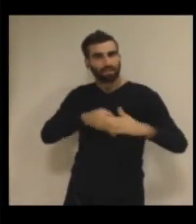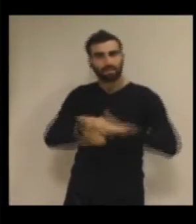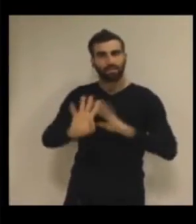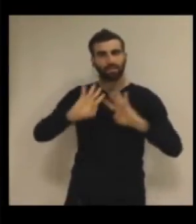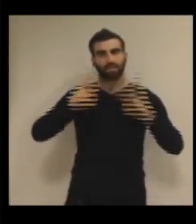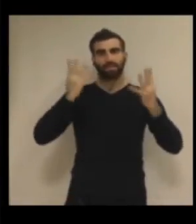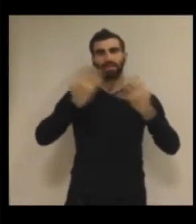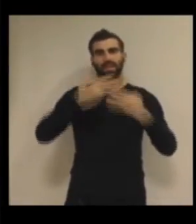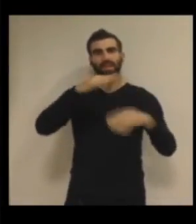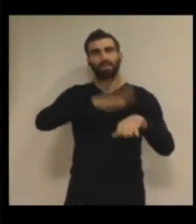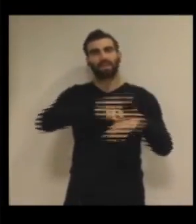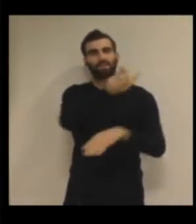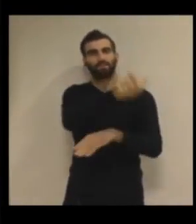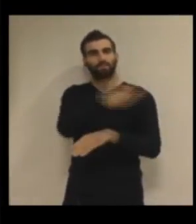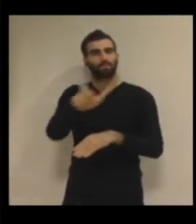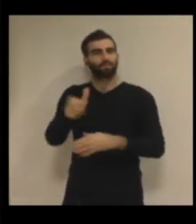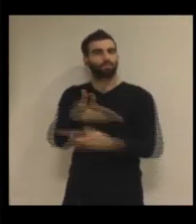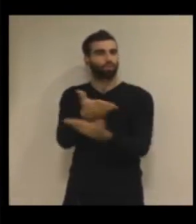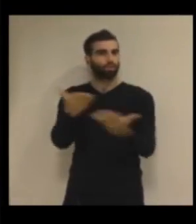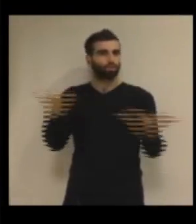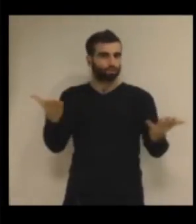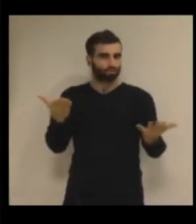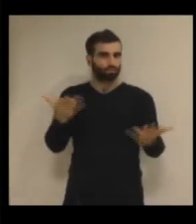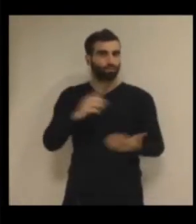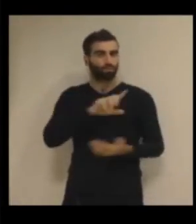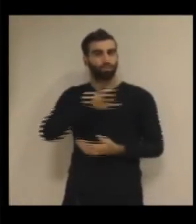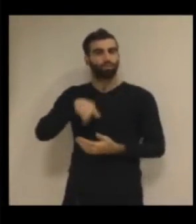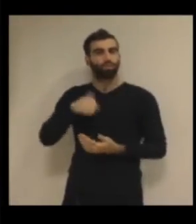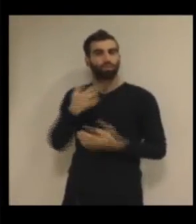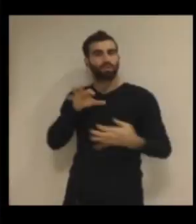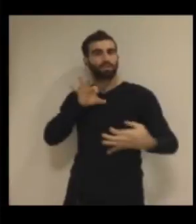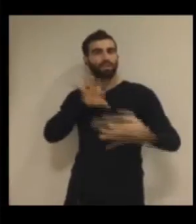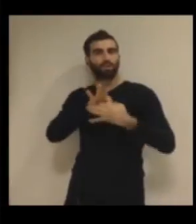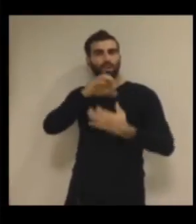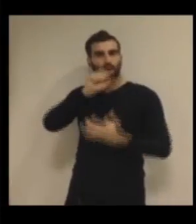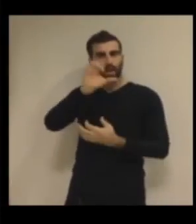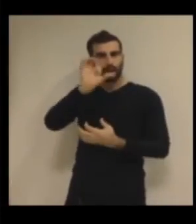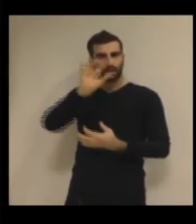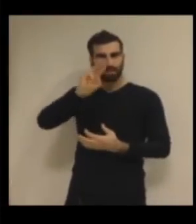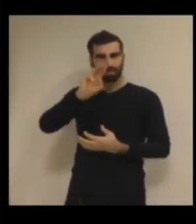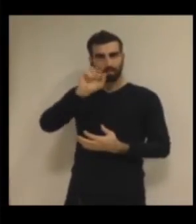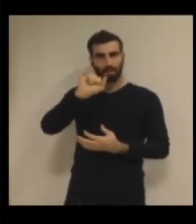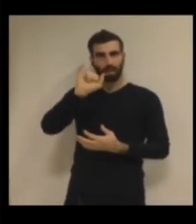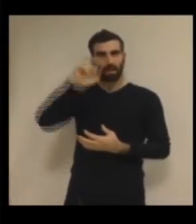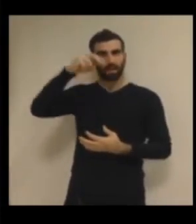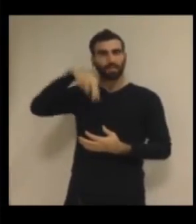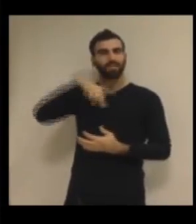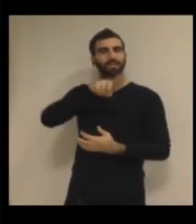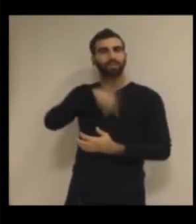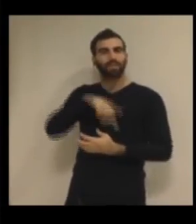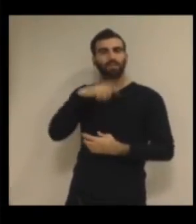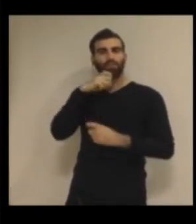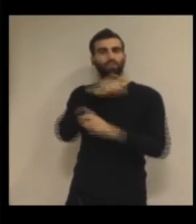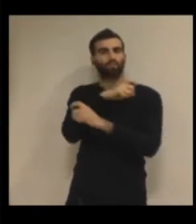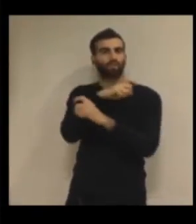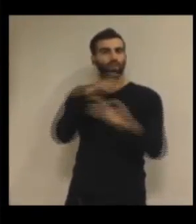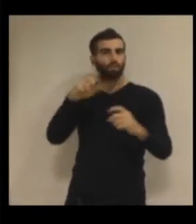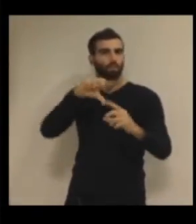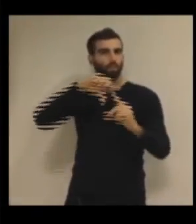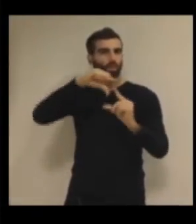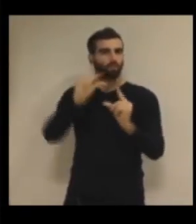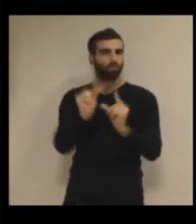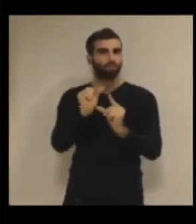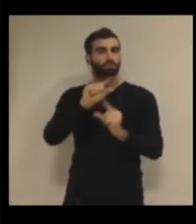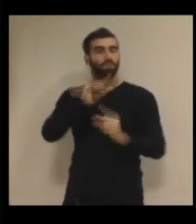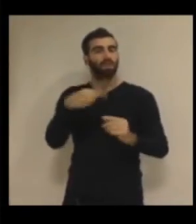¿no? Teniendo relaciones con Aspain y con la Fundación Vodafone, pues, digamos, sucede la construcción